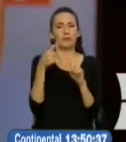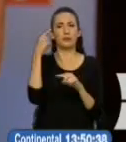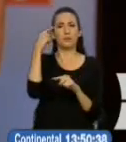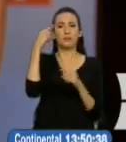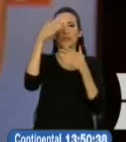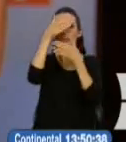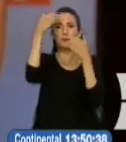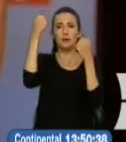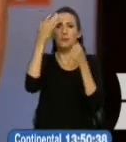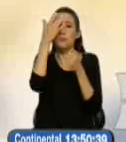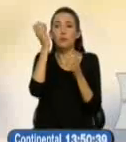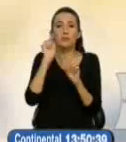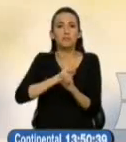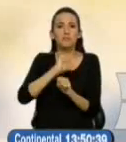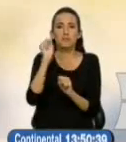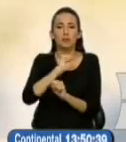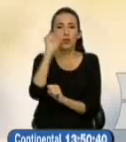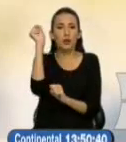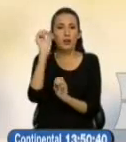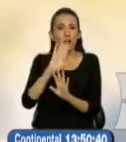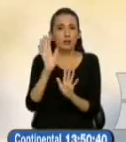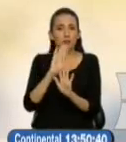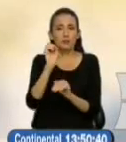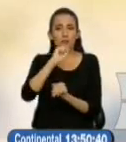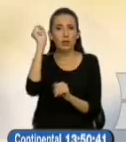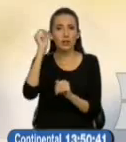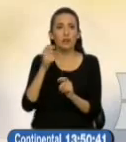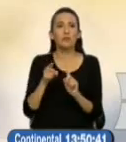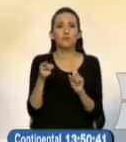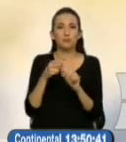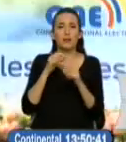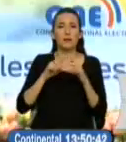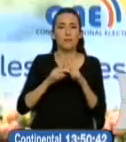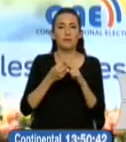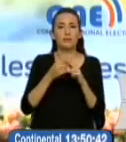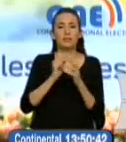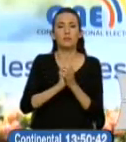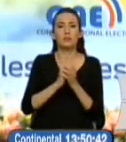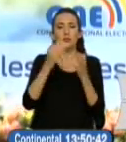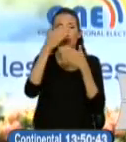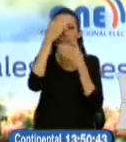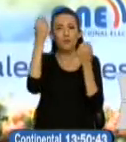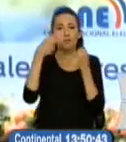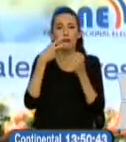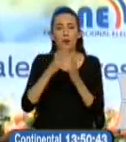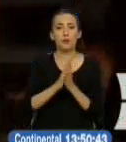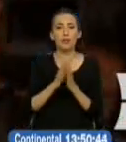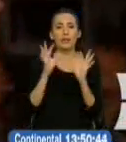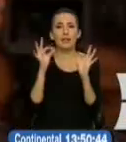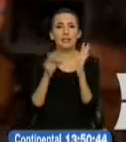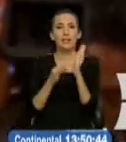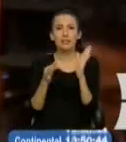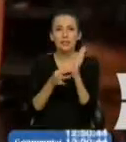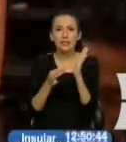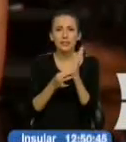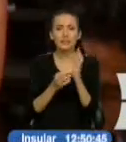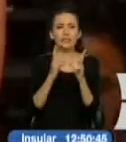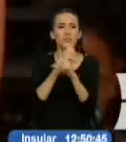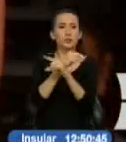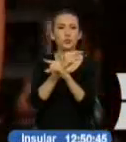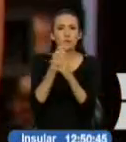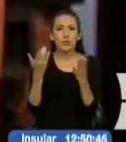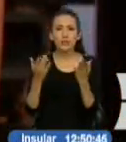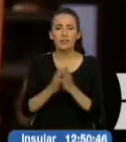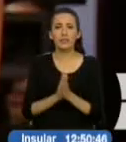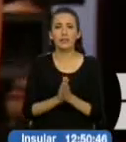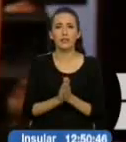podían ganar en las urnas. Y el descrédito y ataques a la honra se hizo presente principalmente en redes sociales. Y para ello,